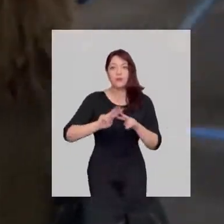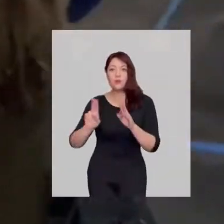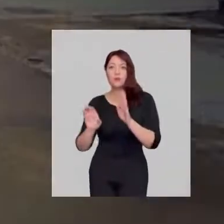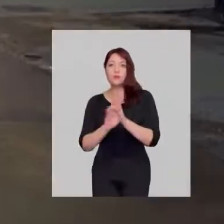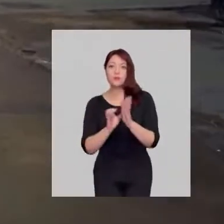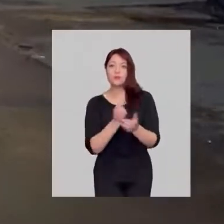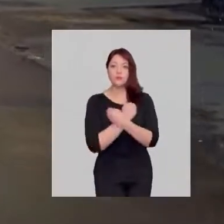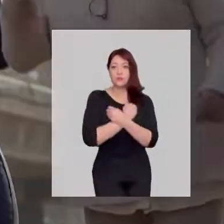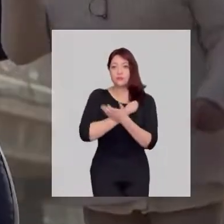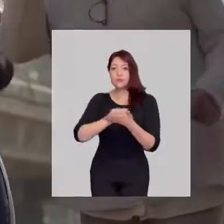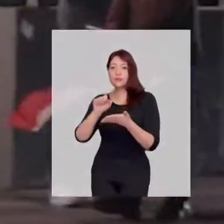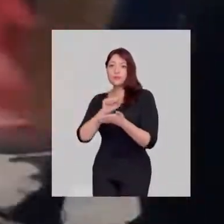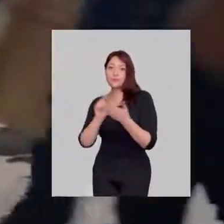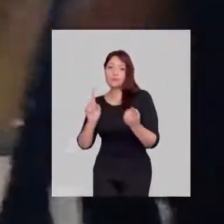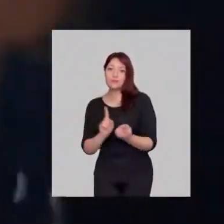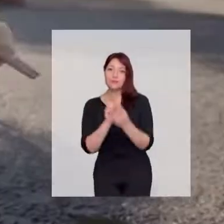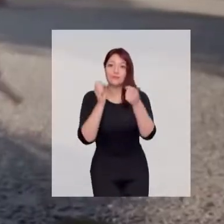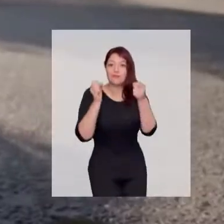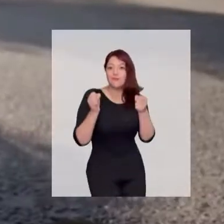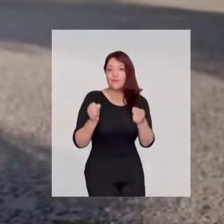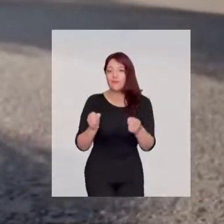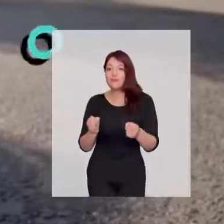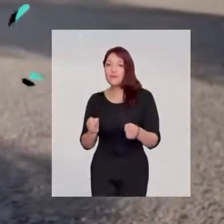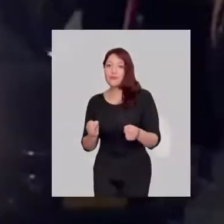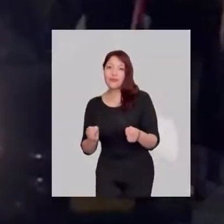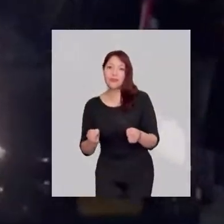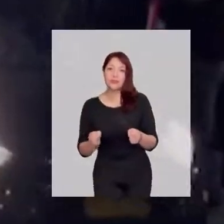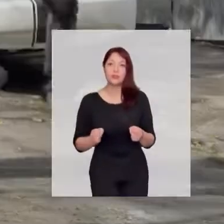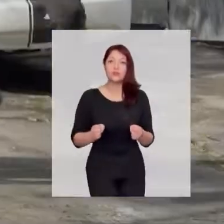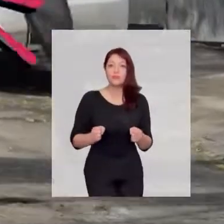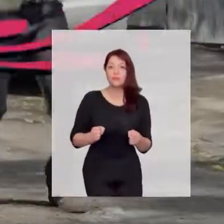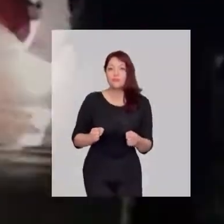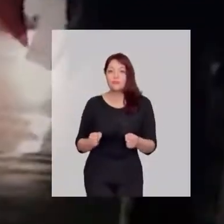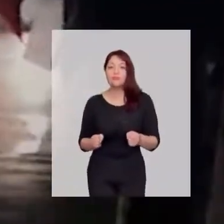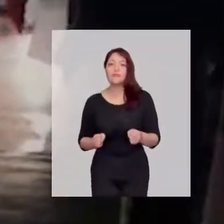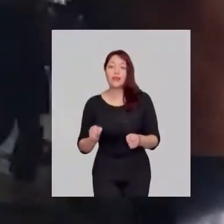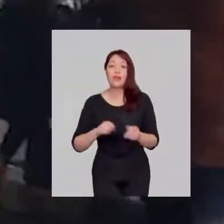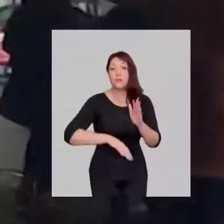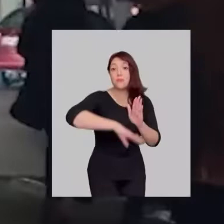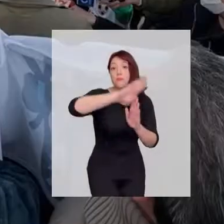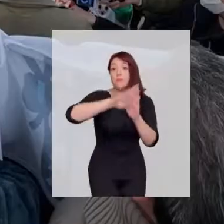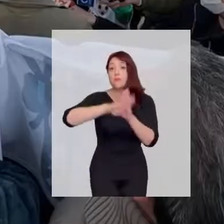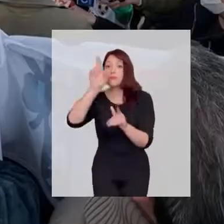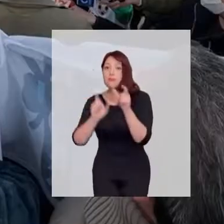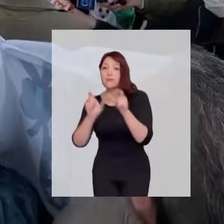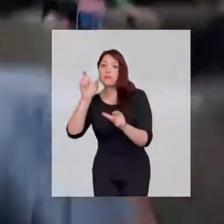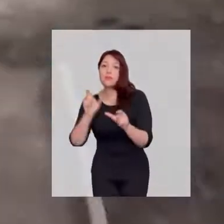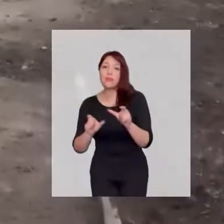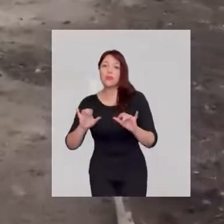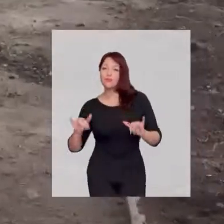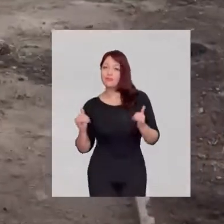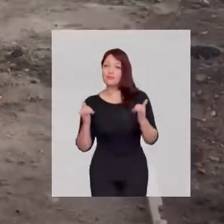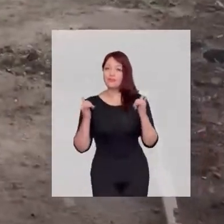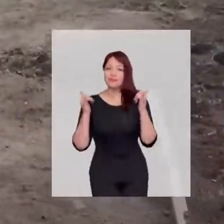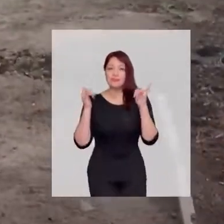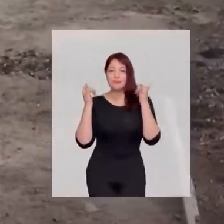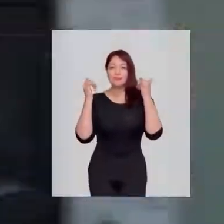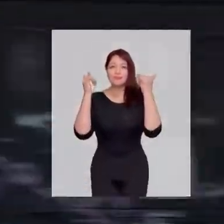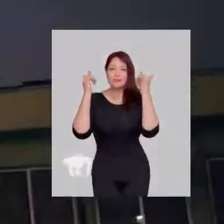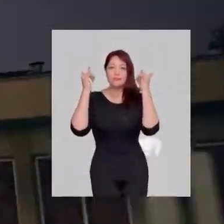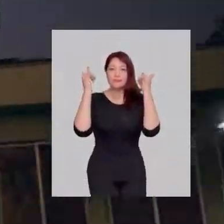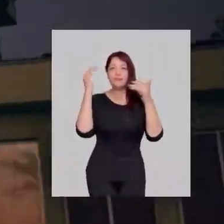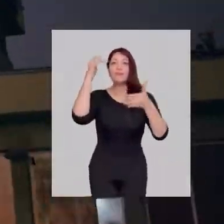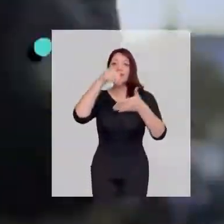por una mejor. Una escrita con amor y nos volvemos a encontrar. Somos mayoría, contagiemos la alegría.